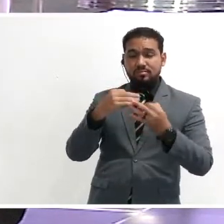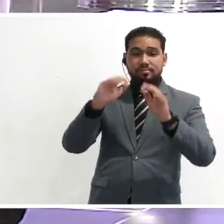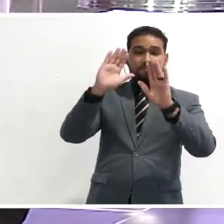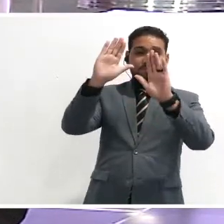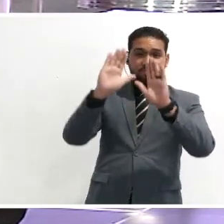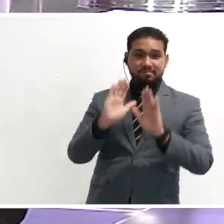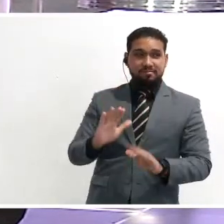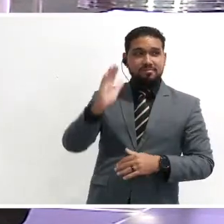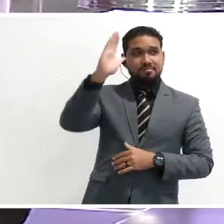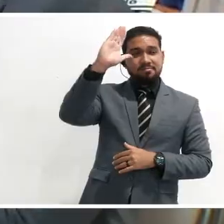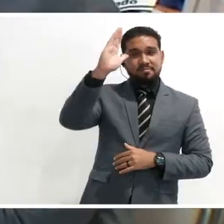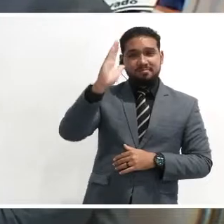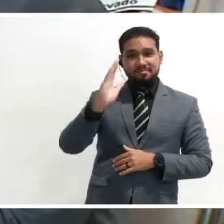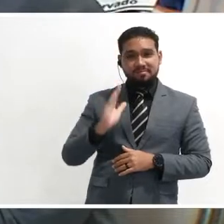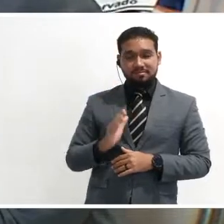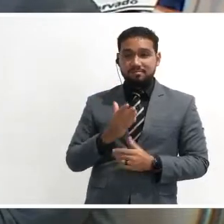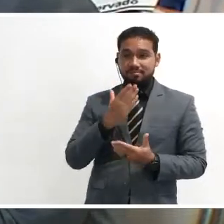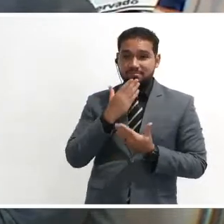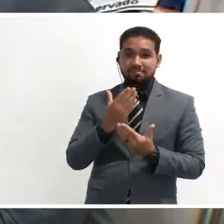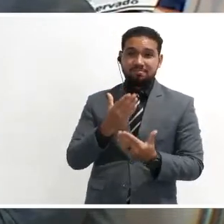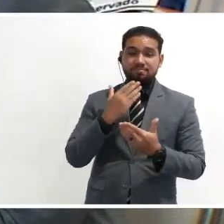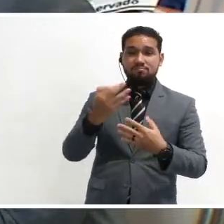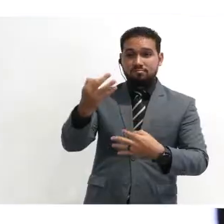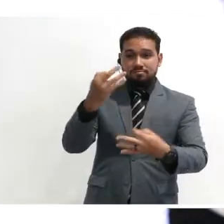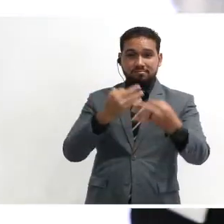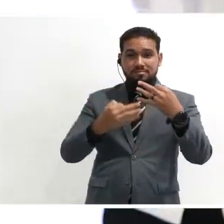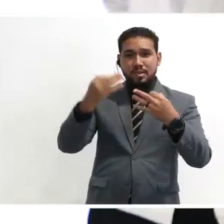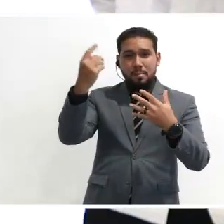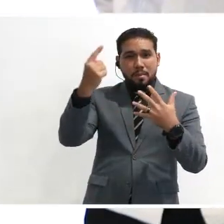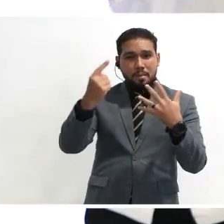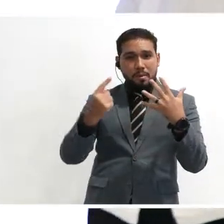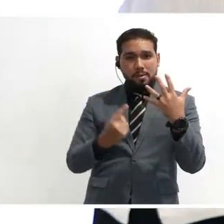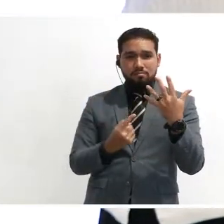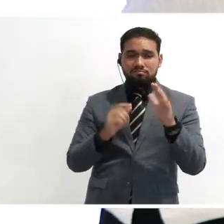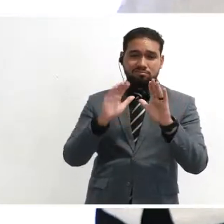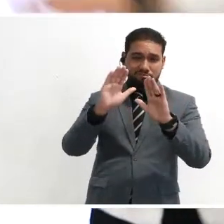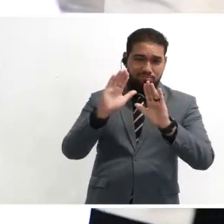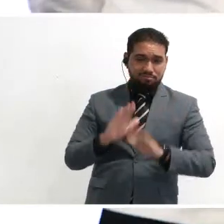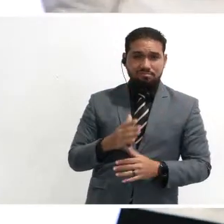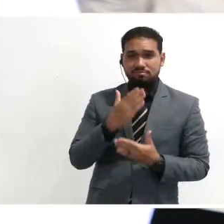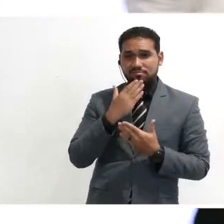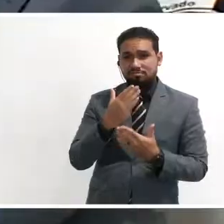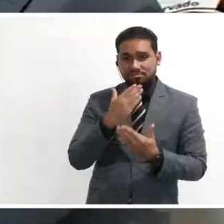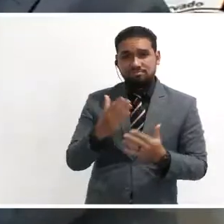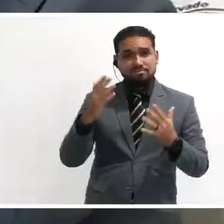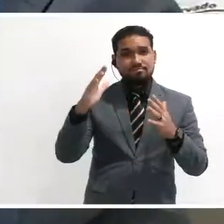que nos ha premiado con este día compartiendo sus conocimientos.